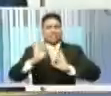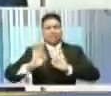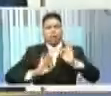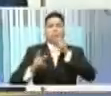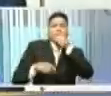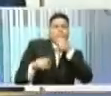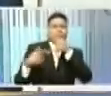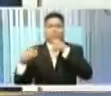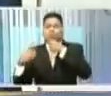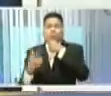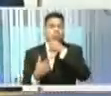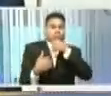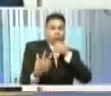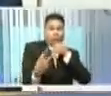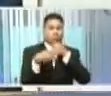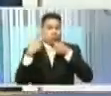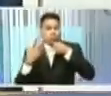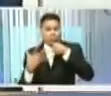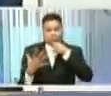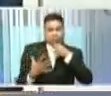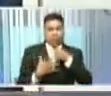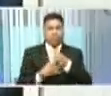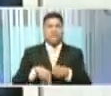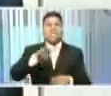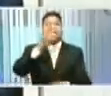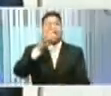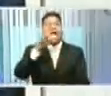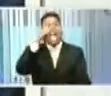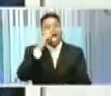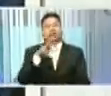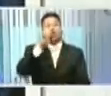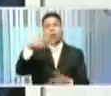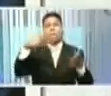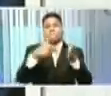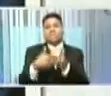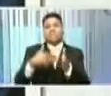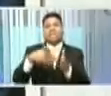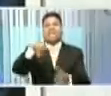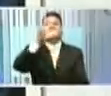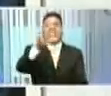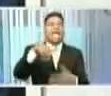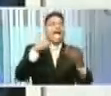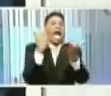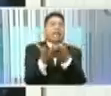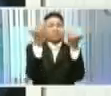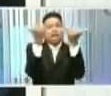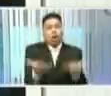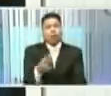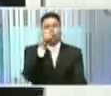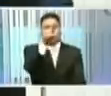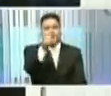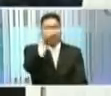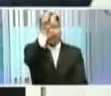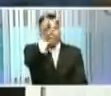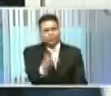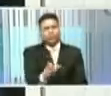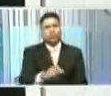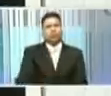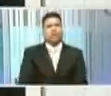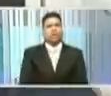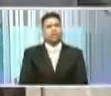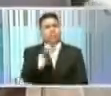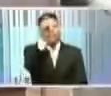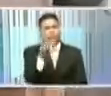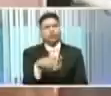y la patria socialista desde el año 2003 hasta nuestros días, ustedes como seres humanos, como seres